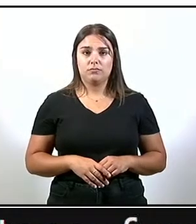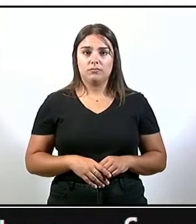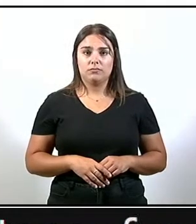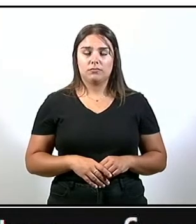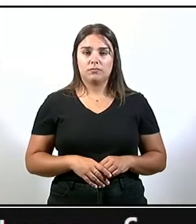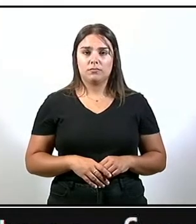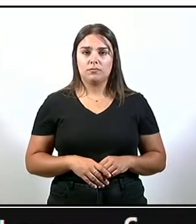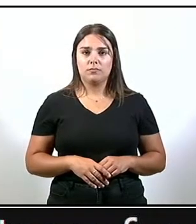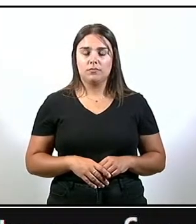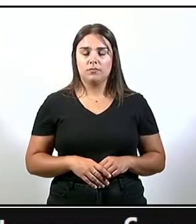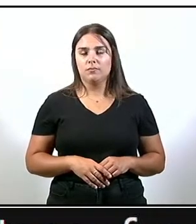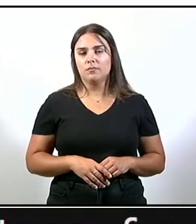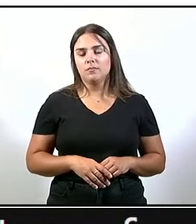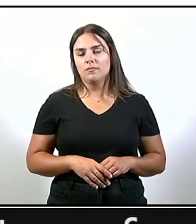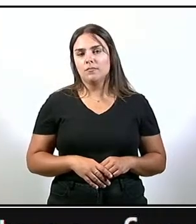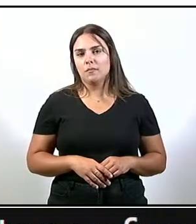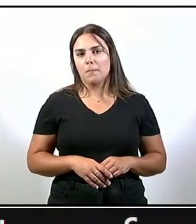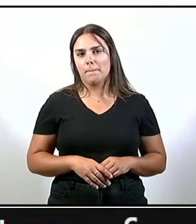Por eso